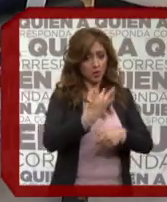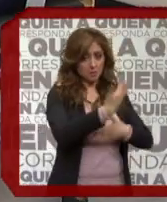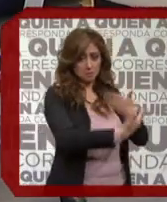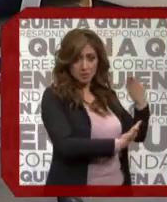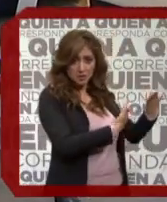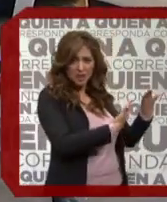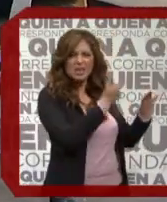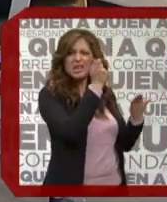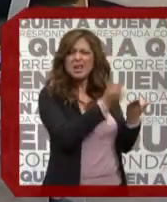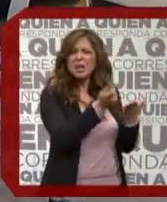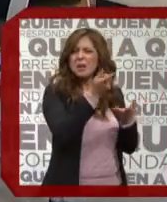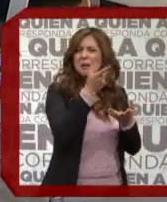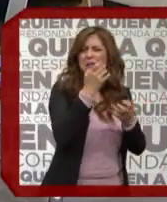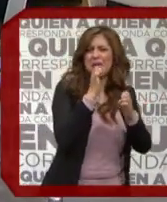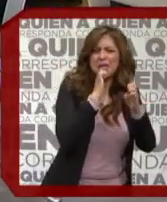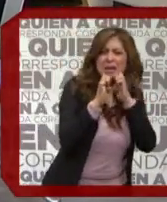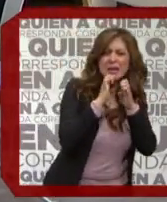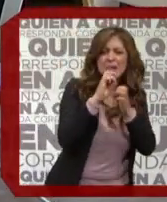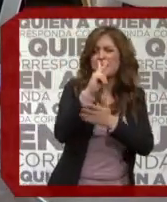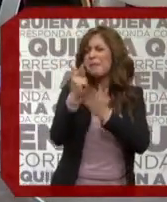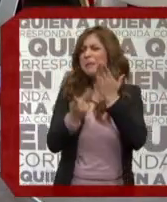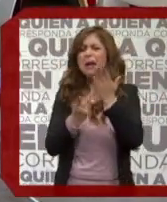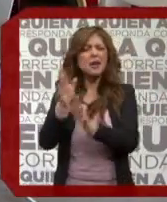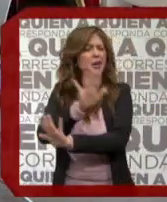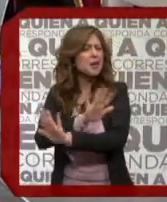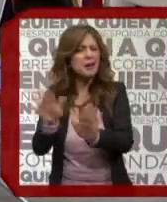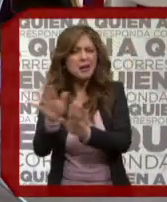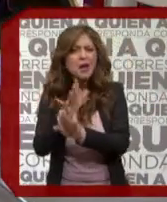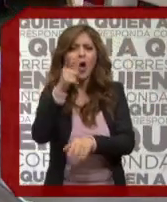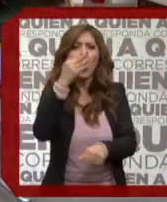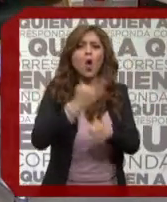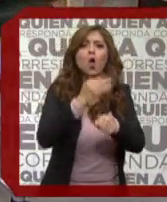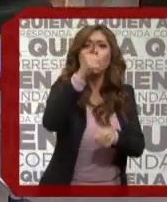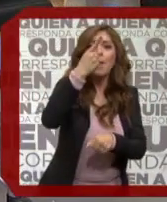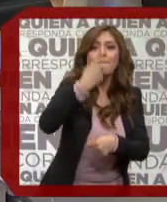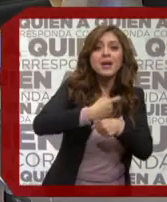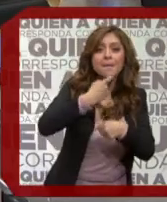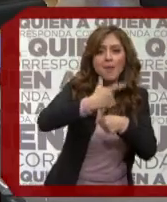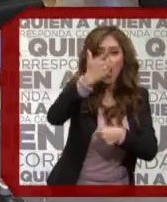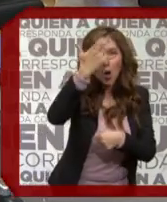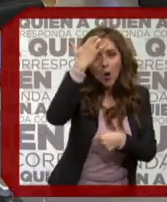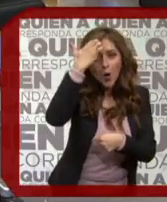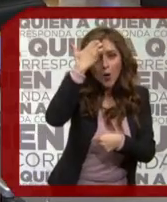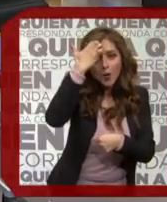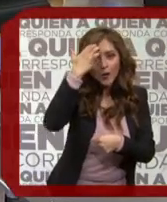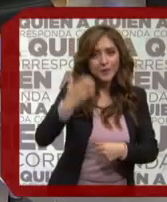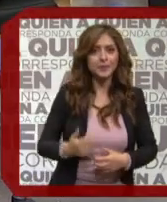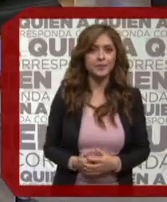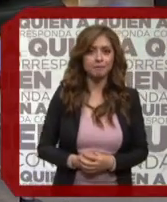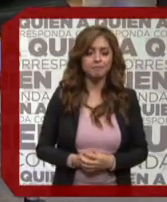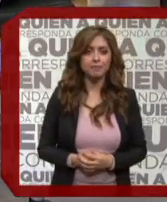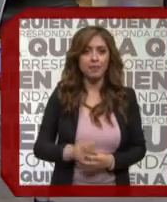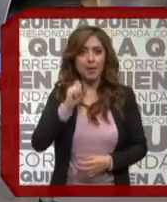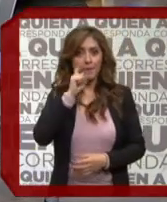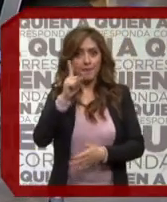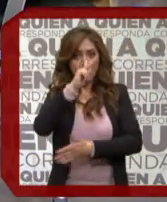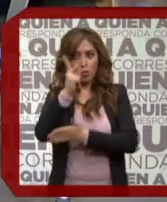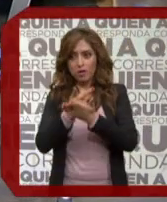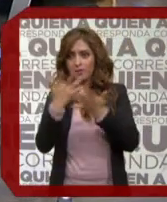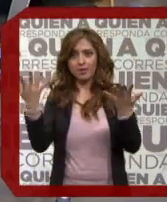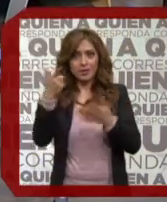entrevista de planes, proyectos generales, vamos a hacer una charlita de Conózcala, es ella. Este, proyectos grandes. ¿Cómo estás?